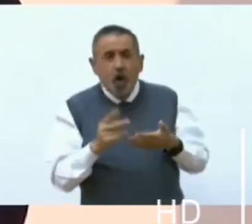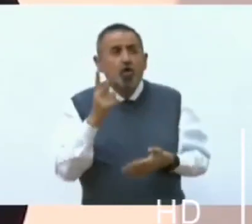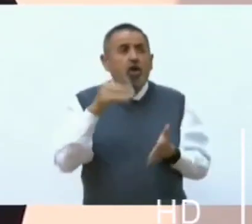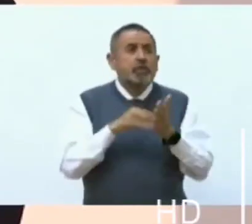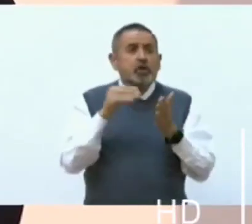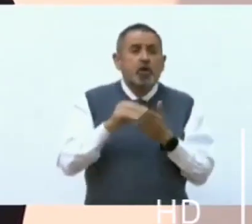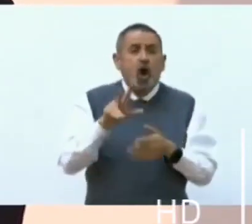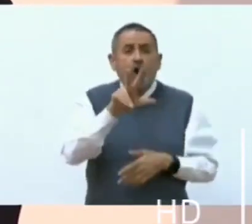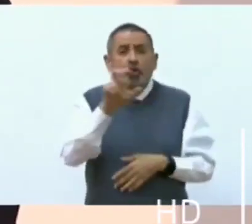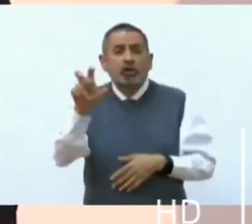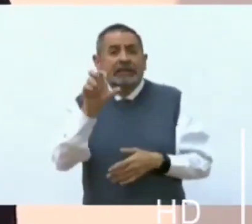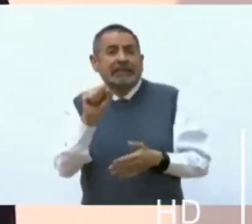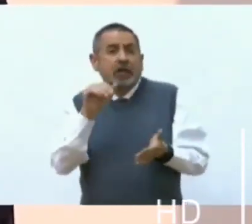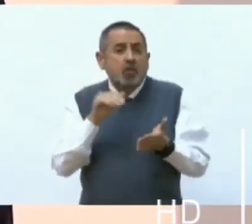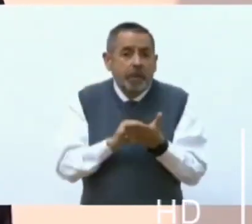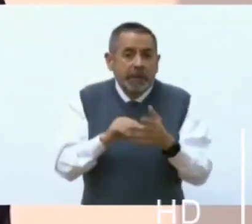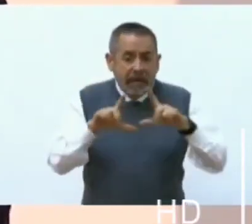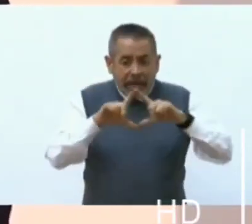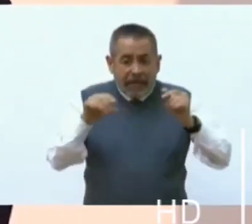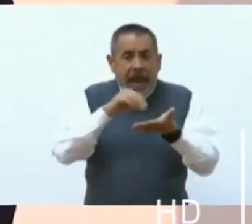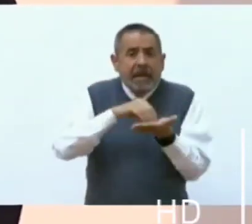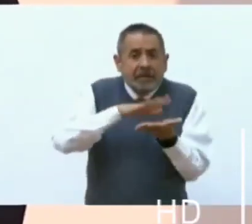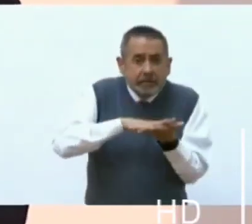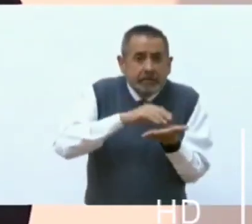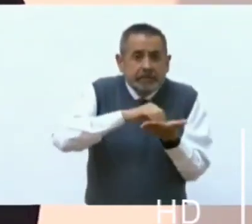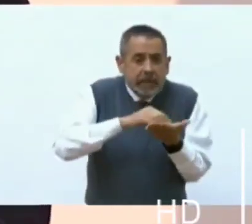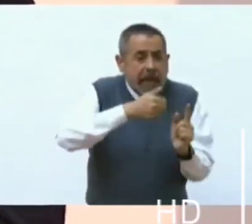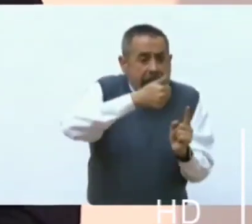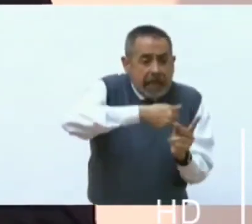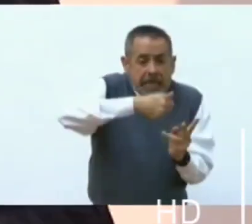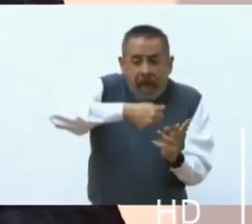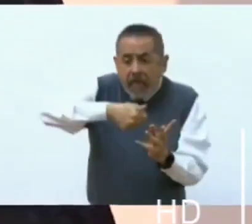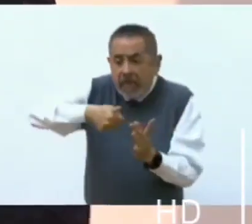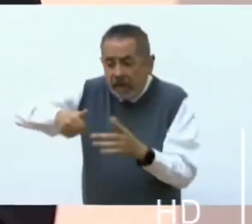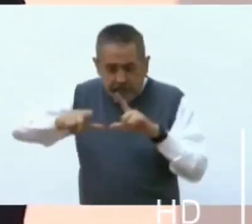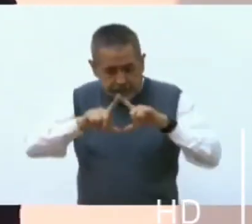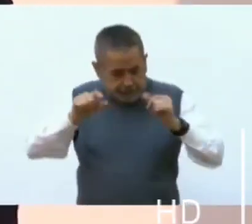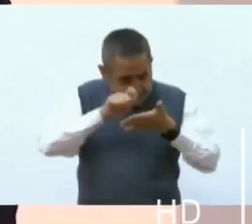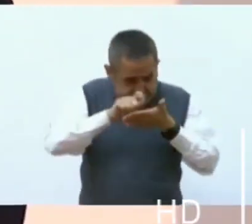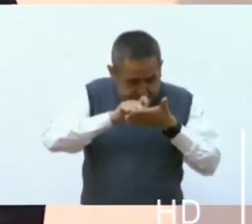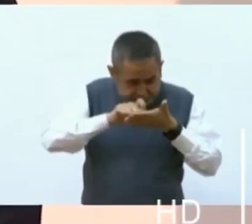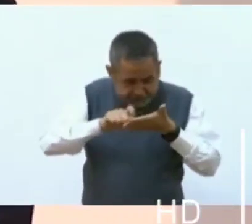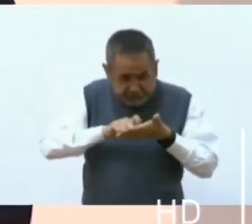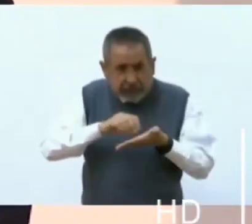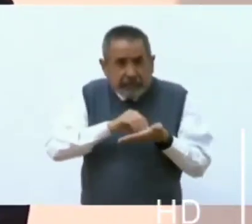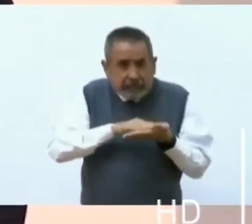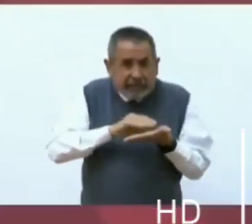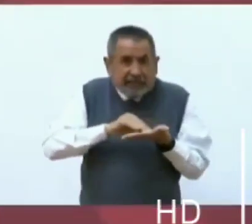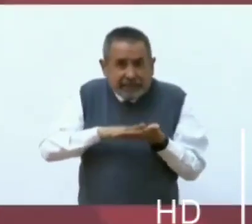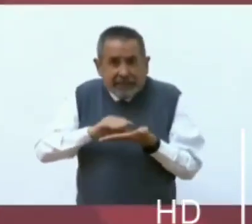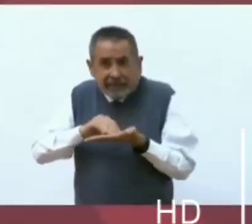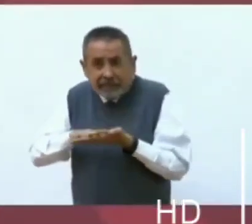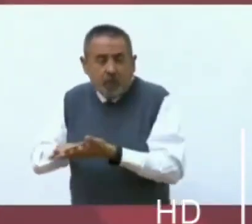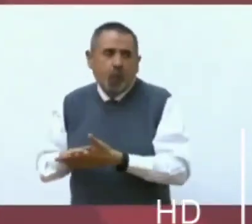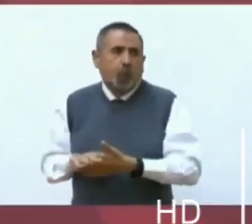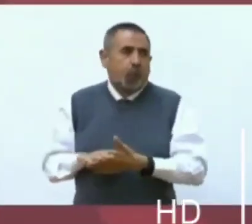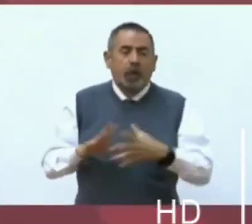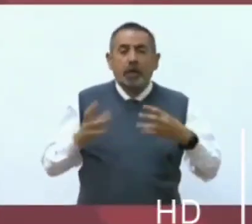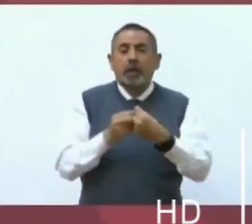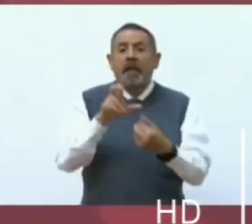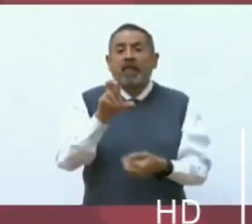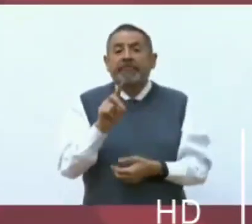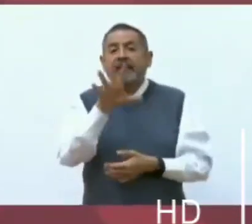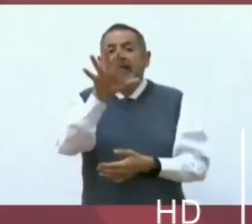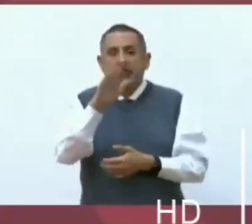2.860.000 registros de instrumentos de descripción existentes. Además, hemos integrado